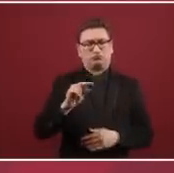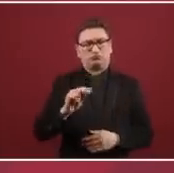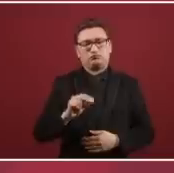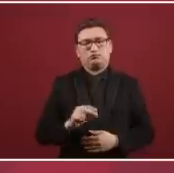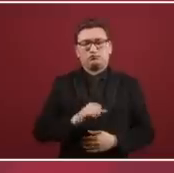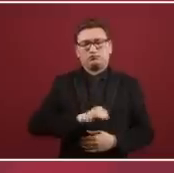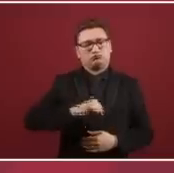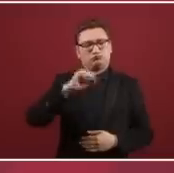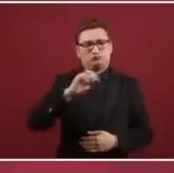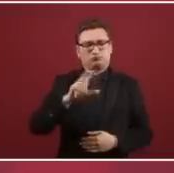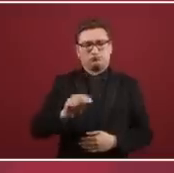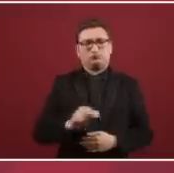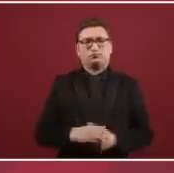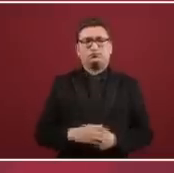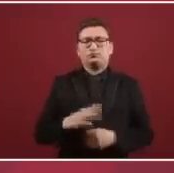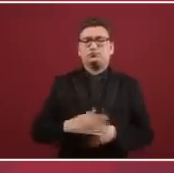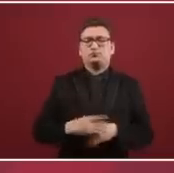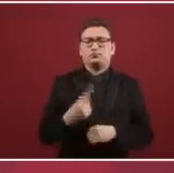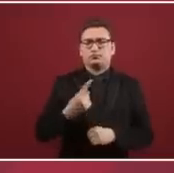porque